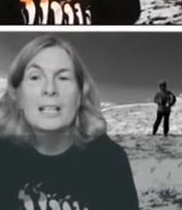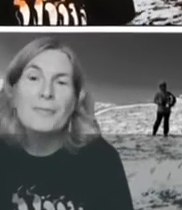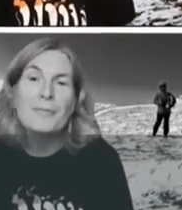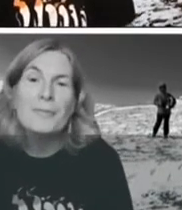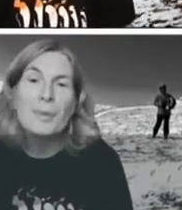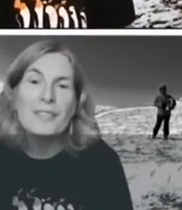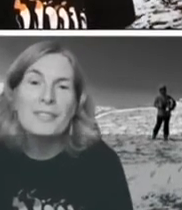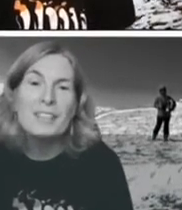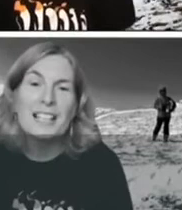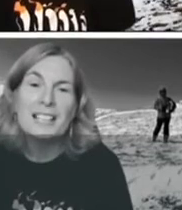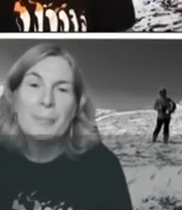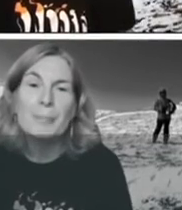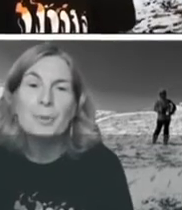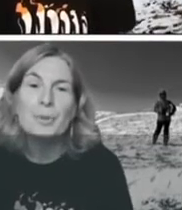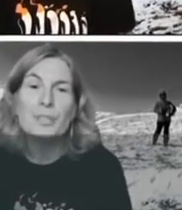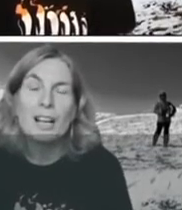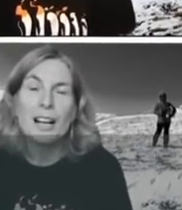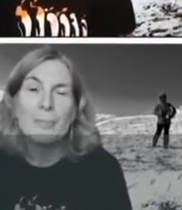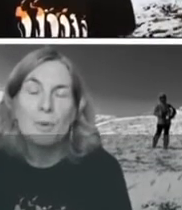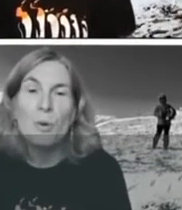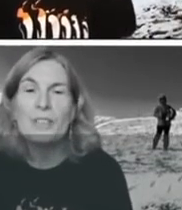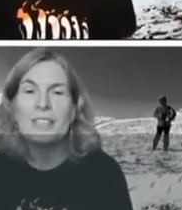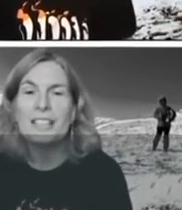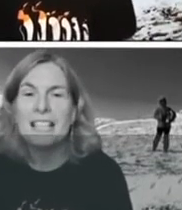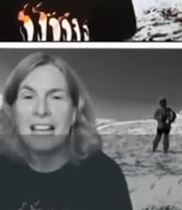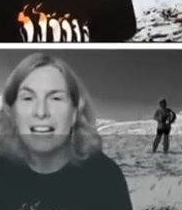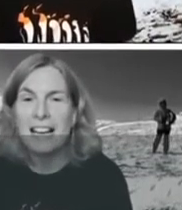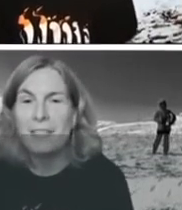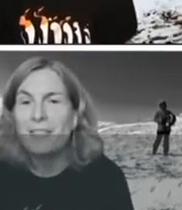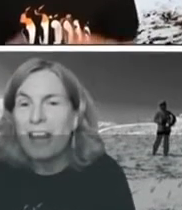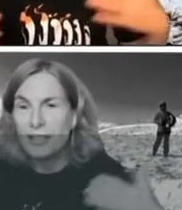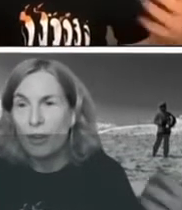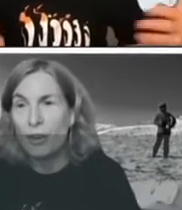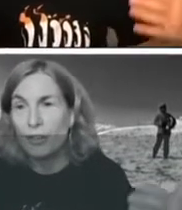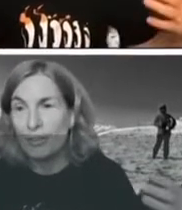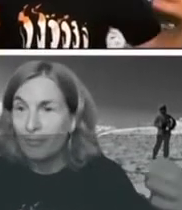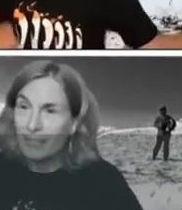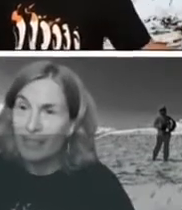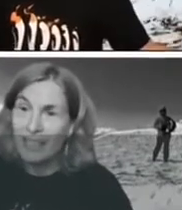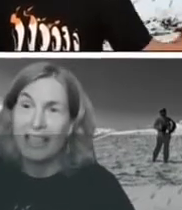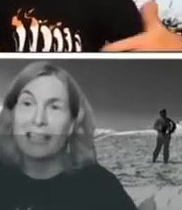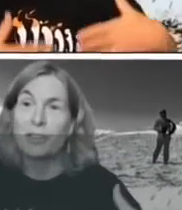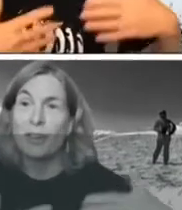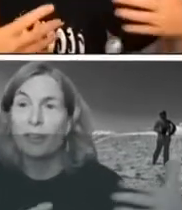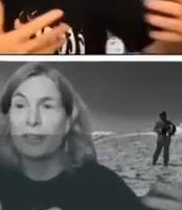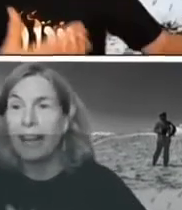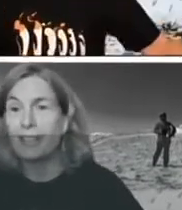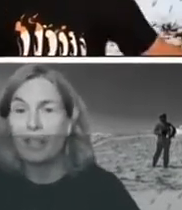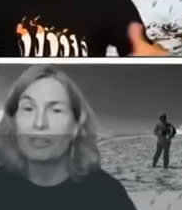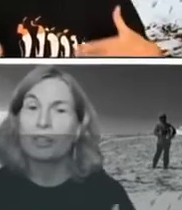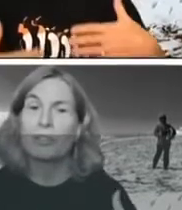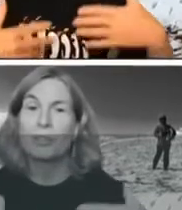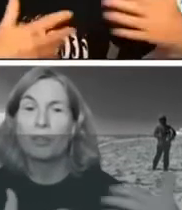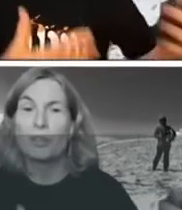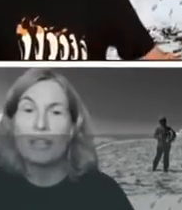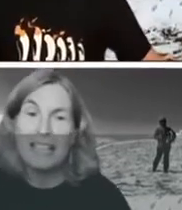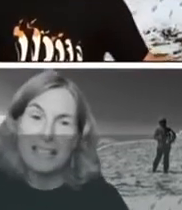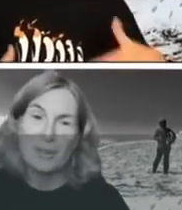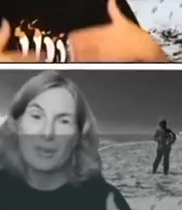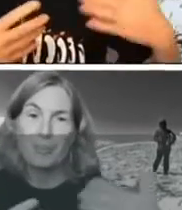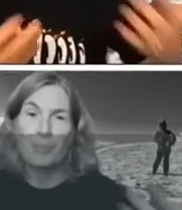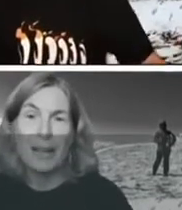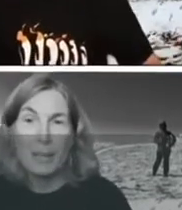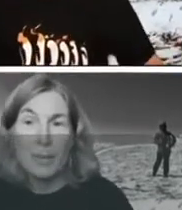los efectos sobre los seres vivos, la agricultura, los árboles, los pingüinos, las focas, en todo el hemisferio sur